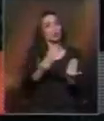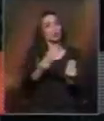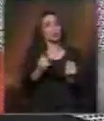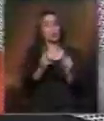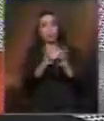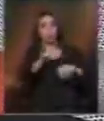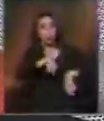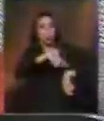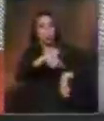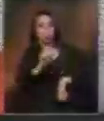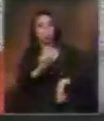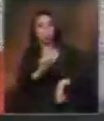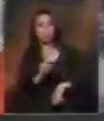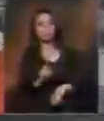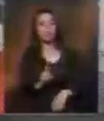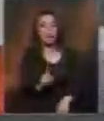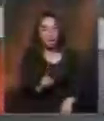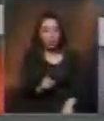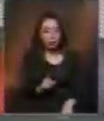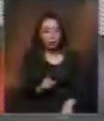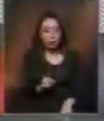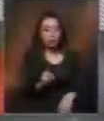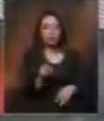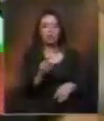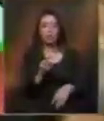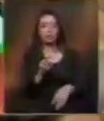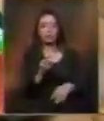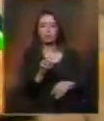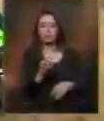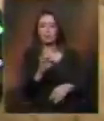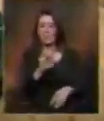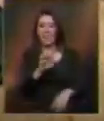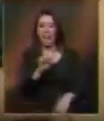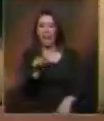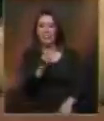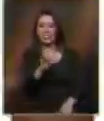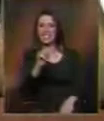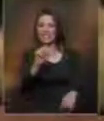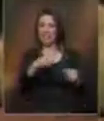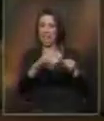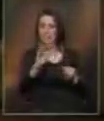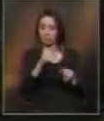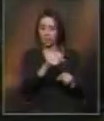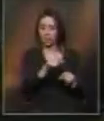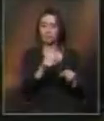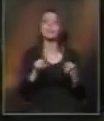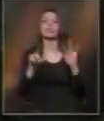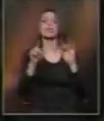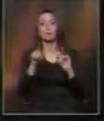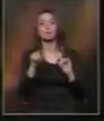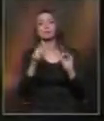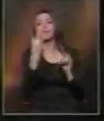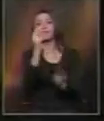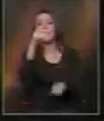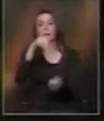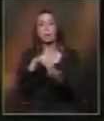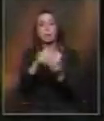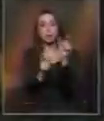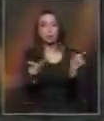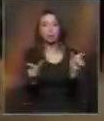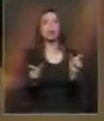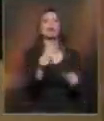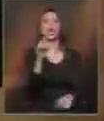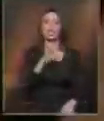muy grande. Easy Taxi es una de las aplicaciones. Llegó hace 7 meses a Chile y ya tiene cerca de 20.000 usuarios.